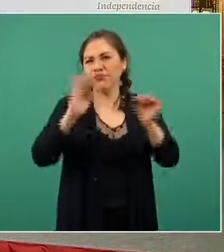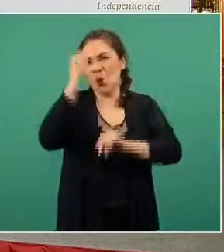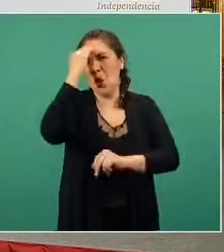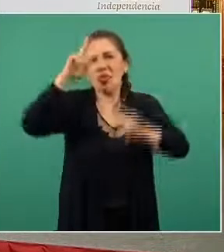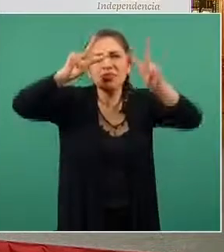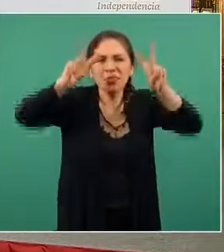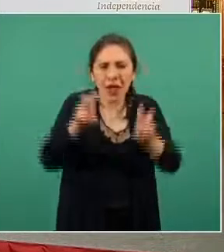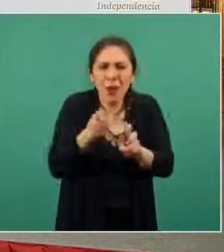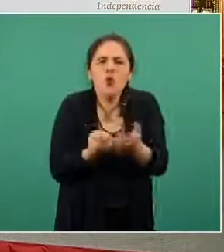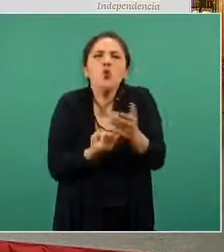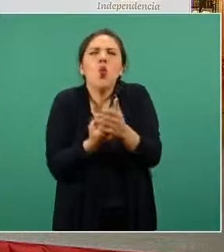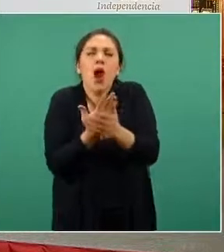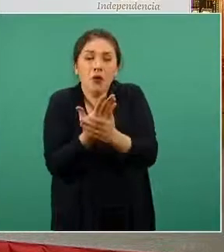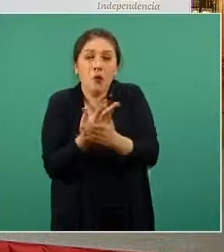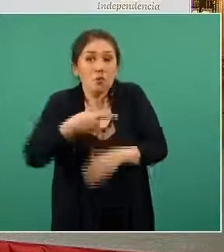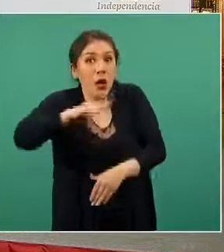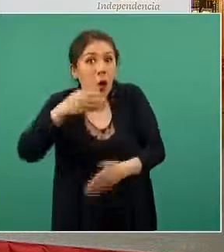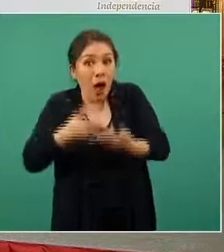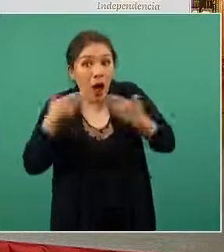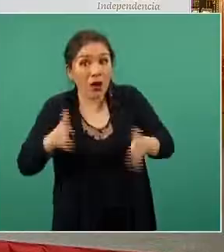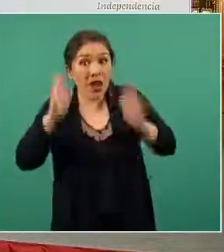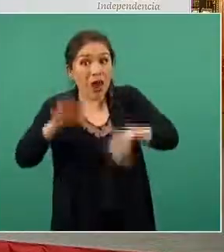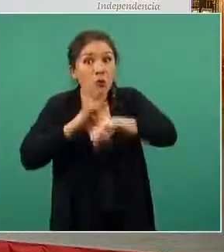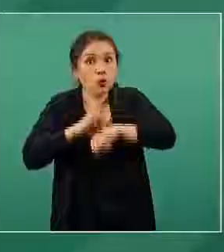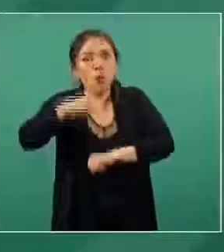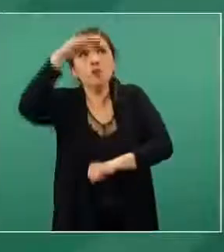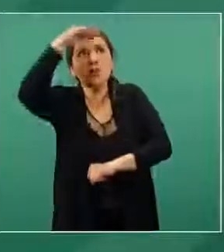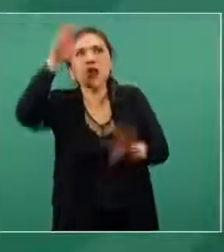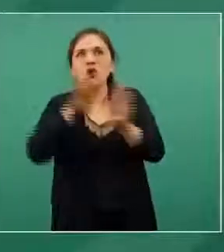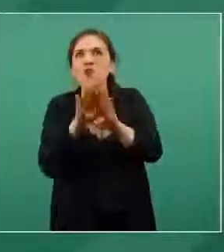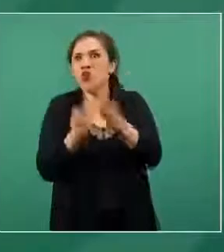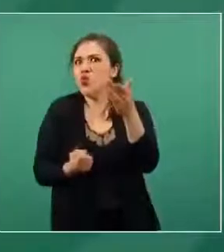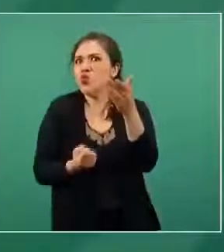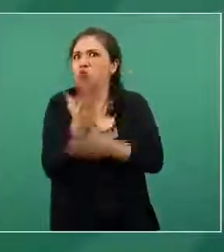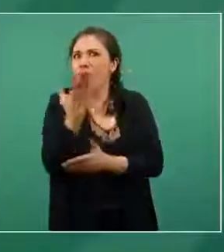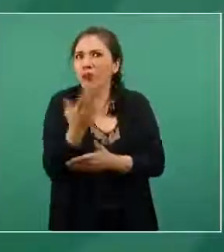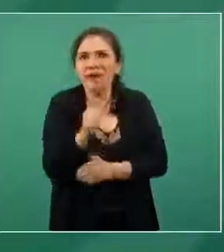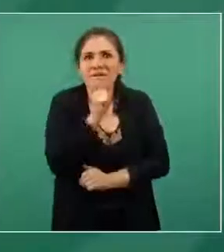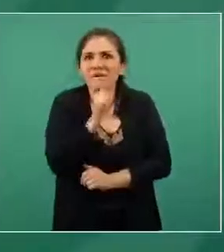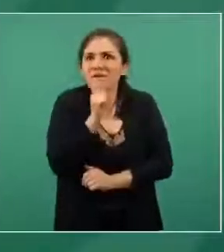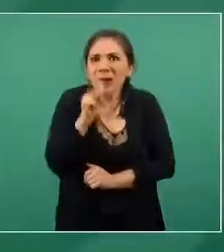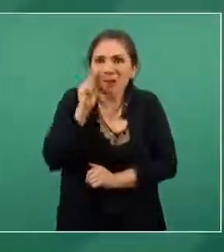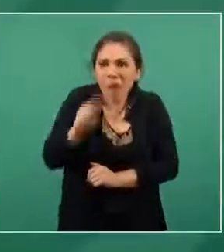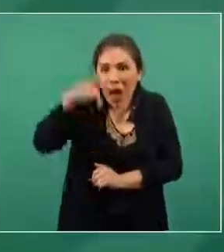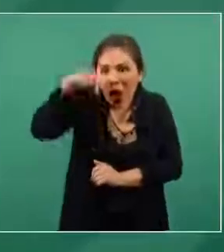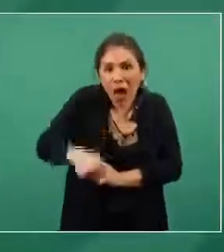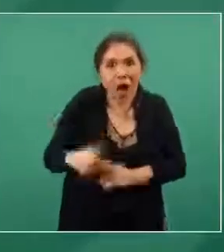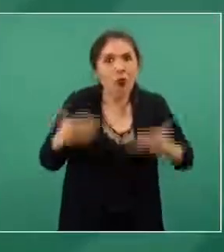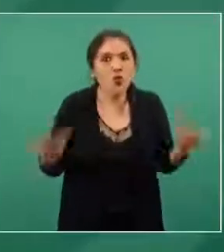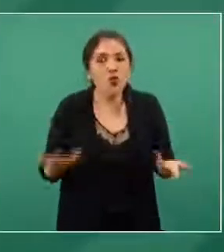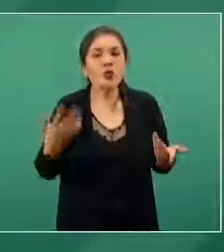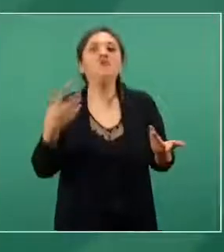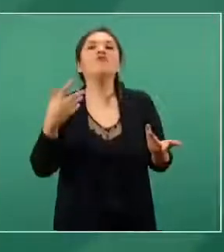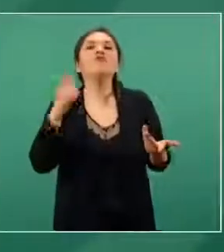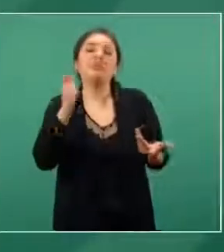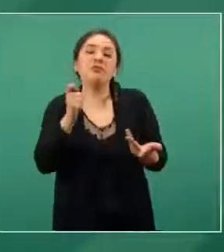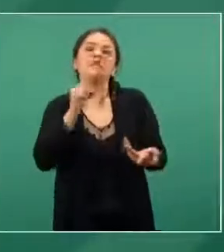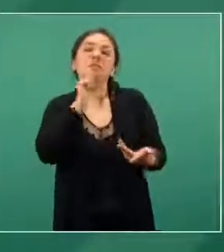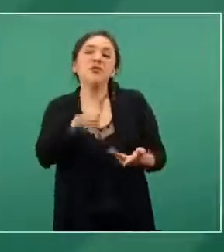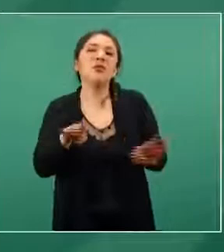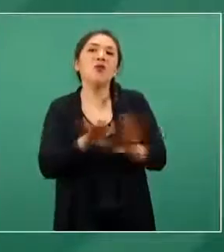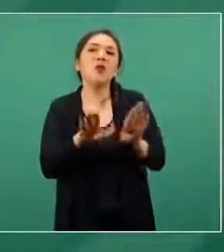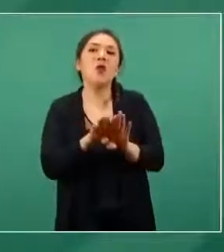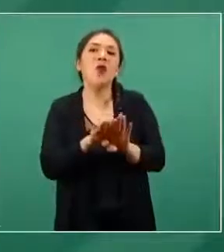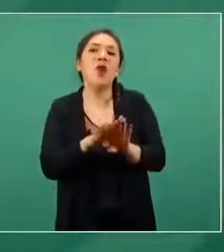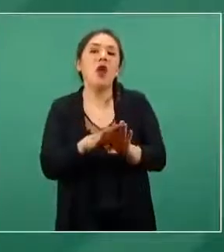telemedicina, pues sabemos que aún lo visualizamos como algo nuevo, que evidentemente no lo es, y que pues tiene un